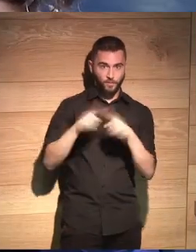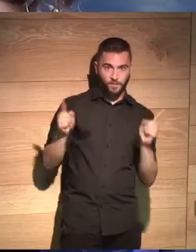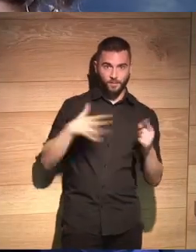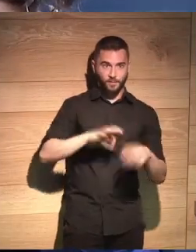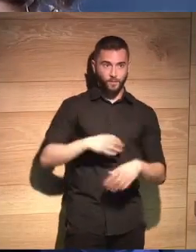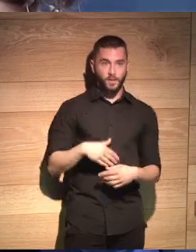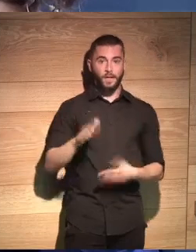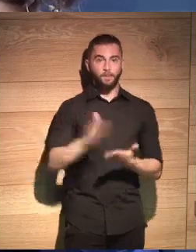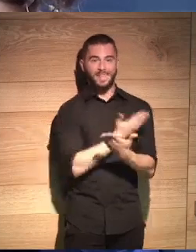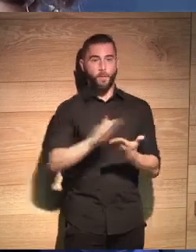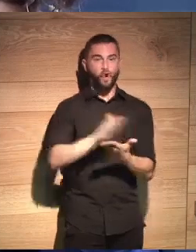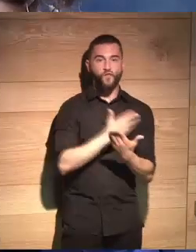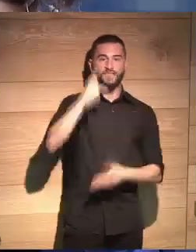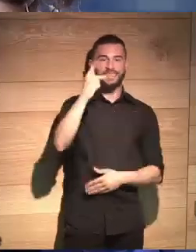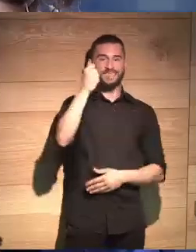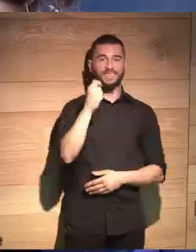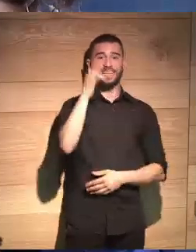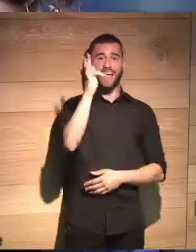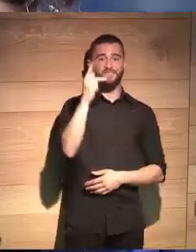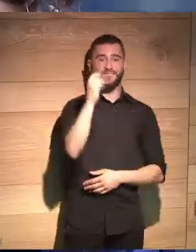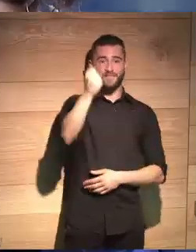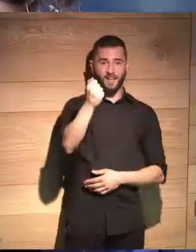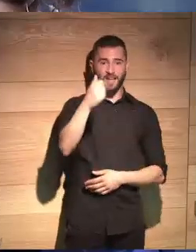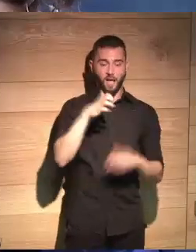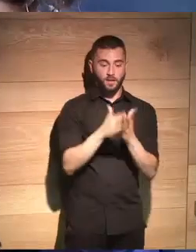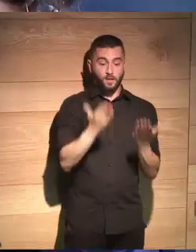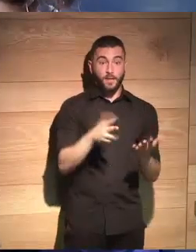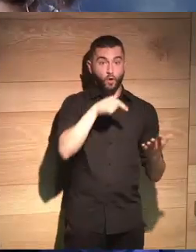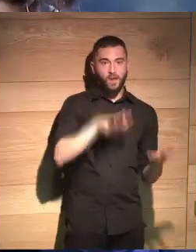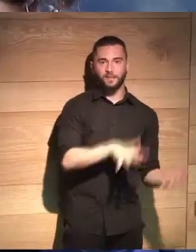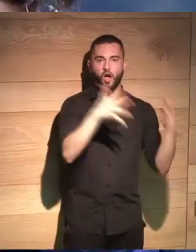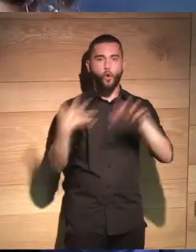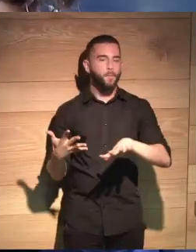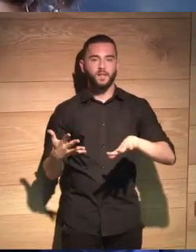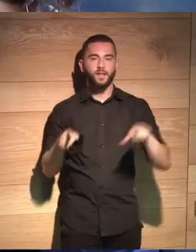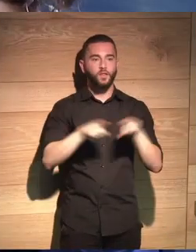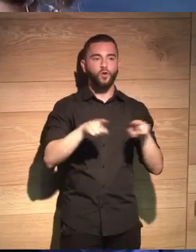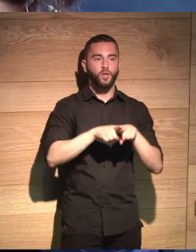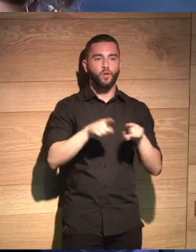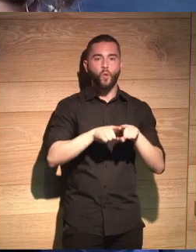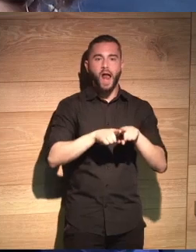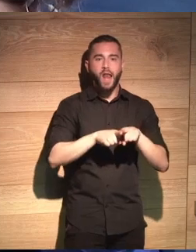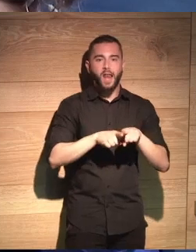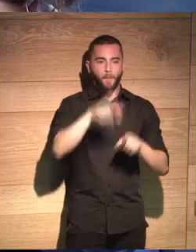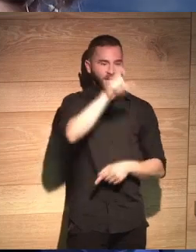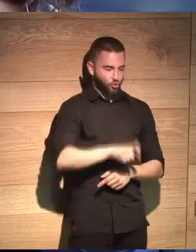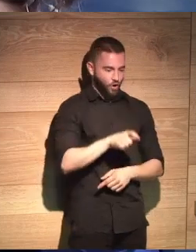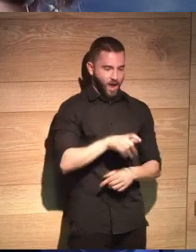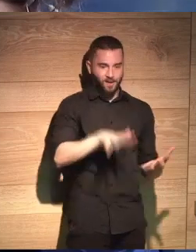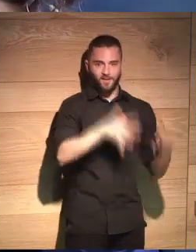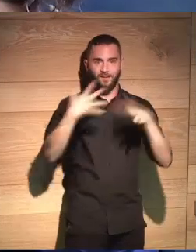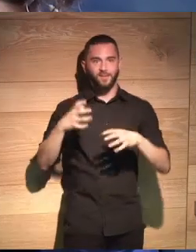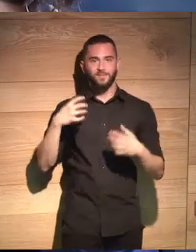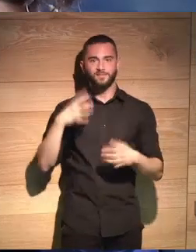metamorfosis de Kafka, es decir, si tú te crees que se ha convertido o no en en el animal aquel, bien, y si